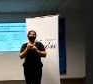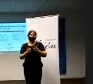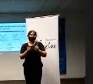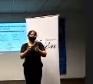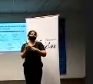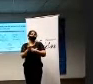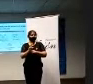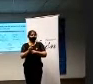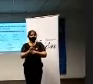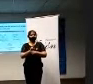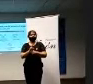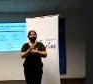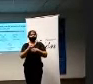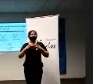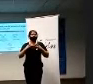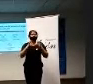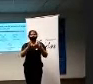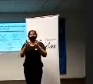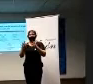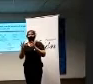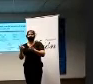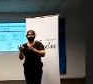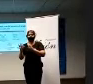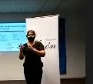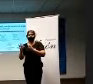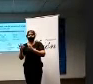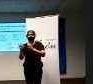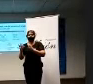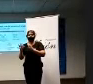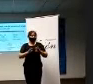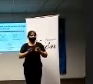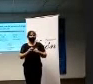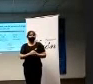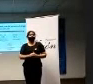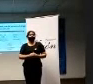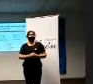incluido el Delta y el Omicron, que son las variantes que estamos teniendo en el país,